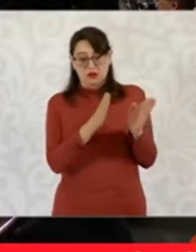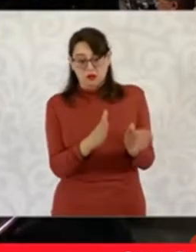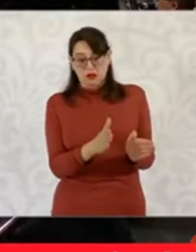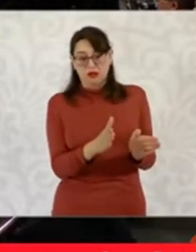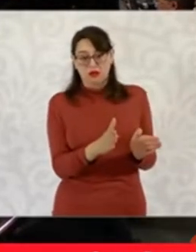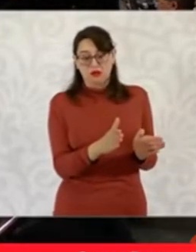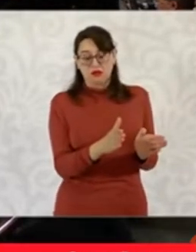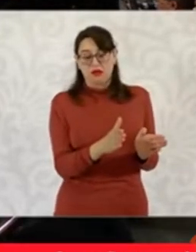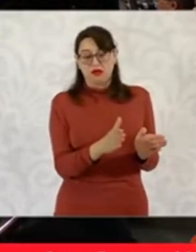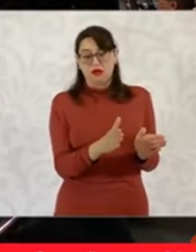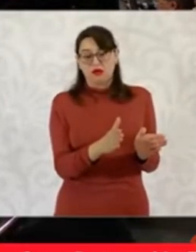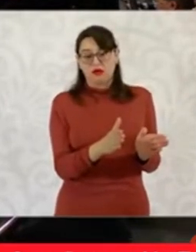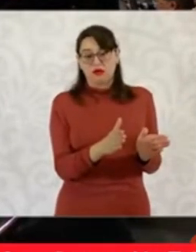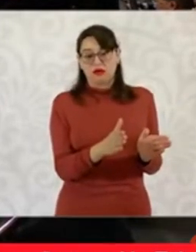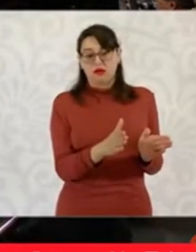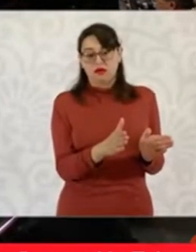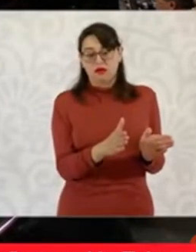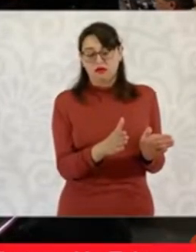este lugar que menciono,